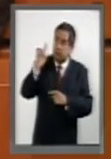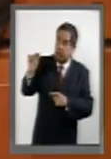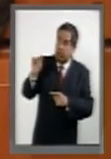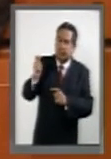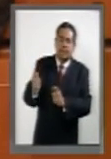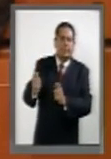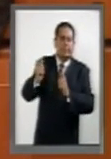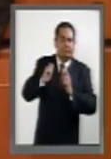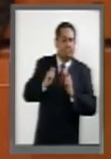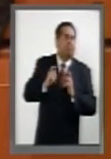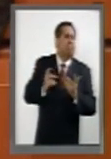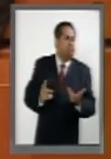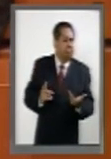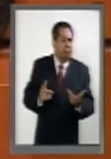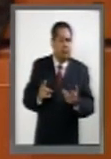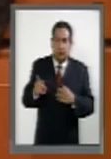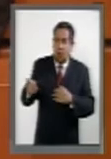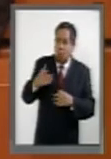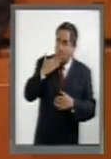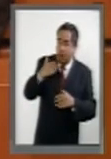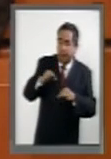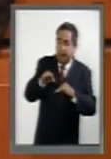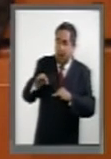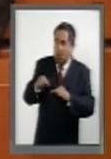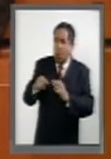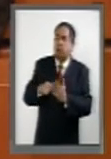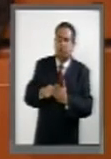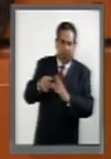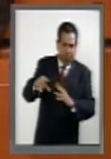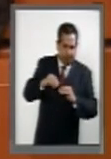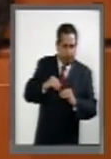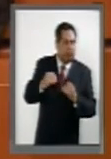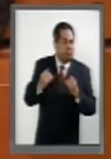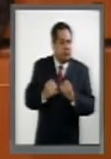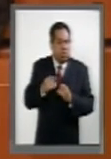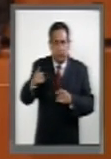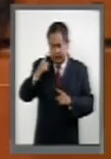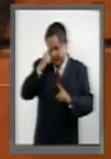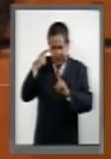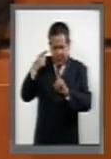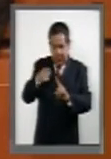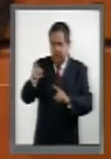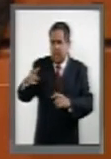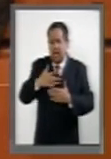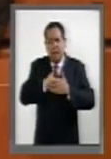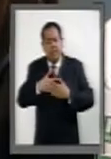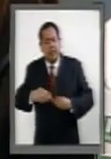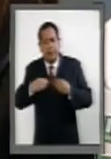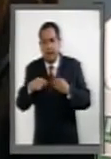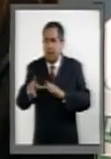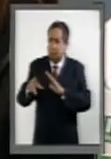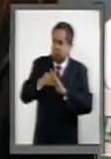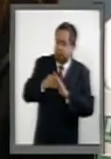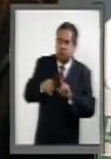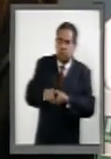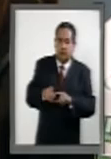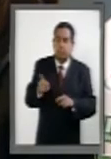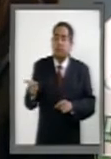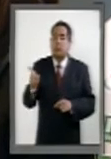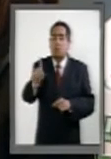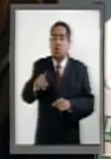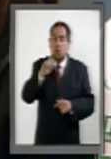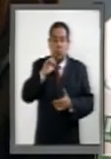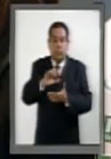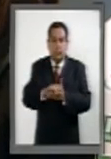legado su ejemplo de trabajo, sus firmes ideales y una lección de amor por la vida. A doña Cristina,